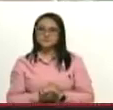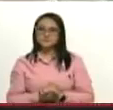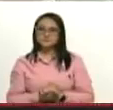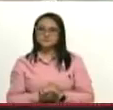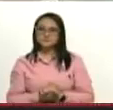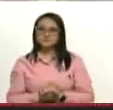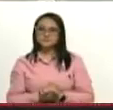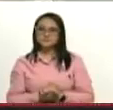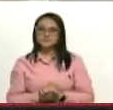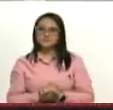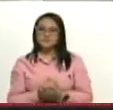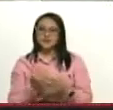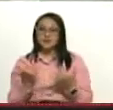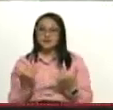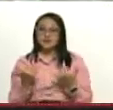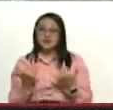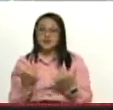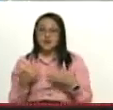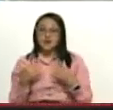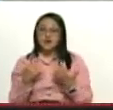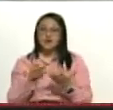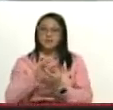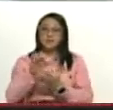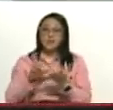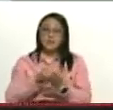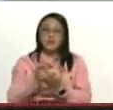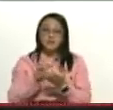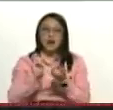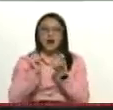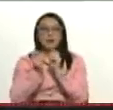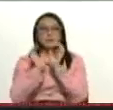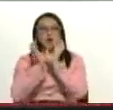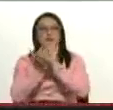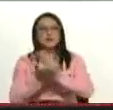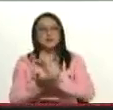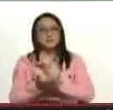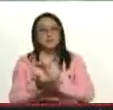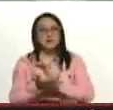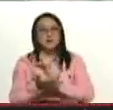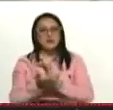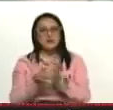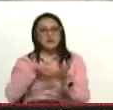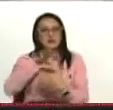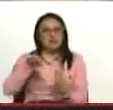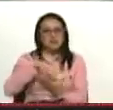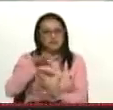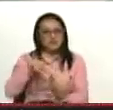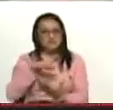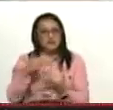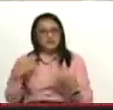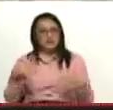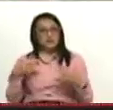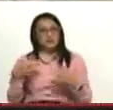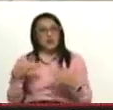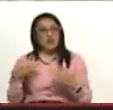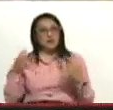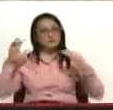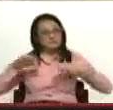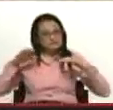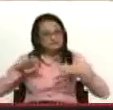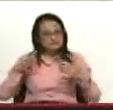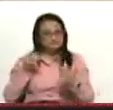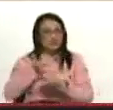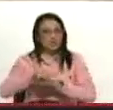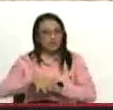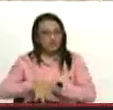hemos tenido problemas con el cambio climático con desastres naturales y